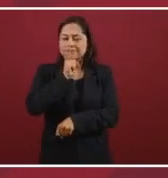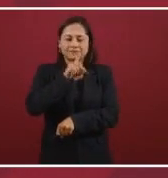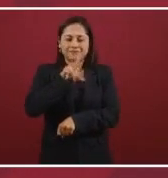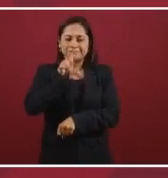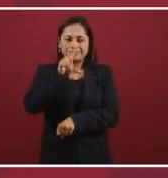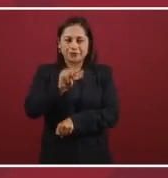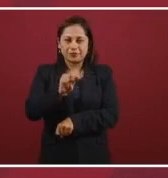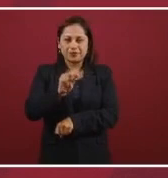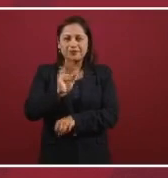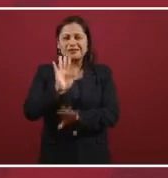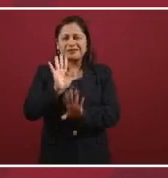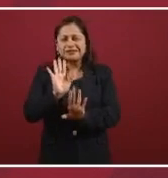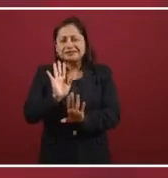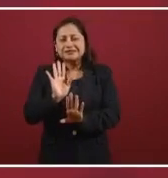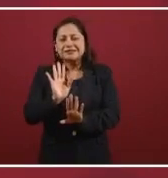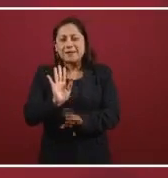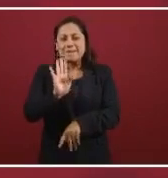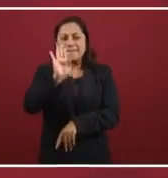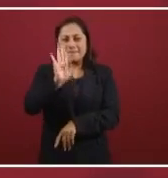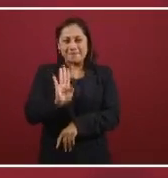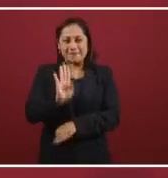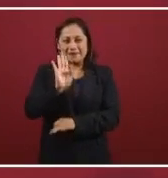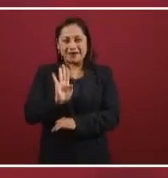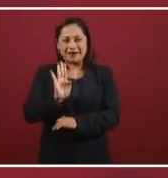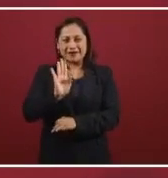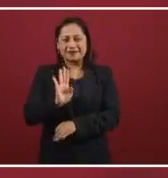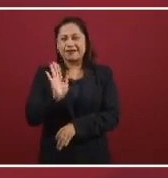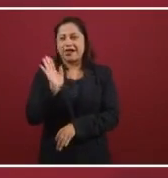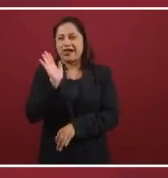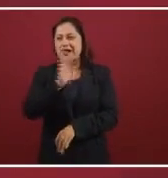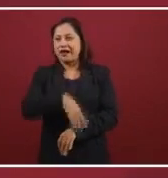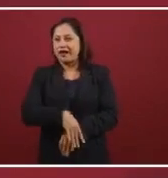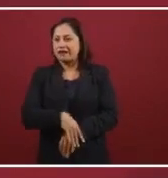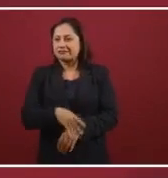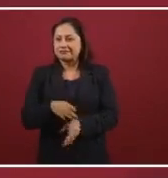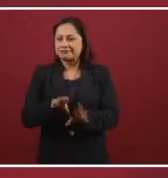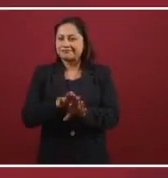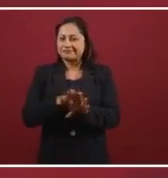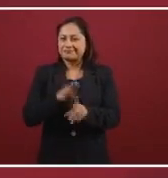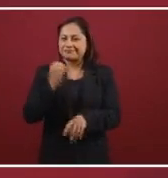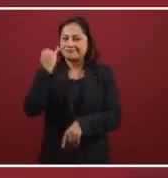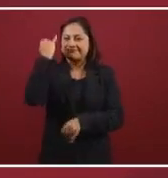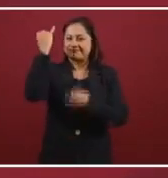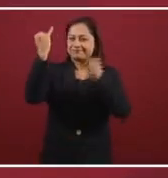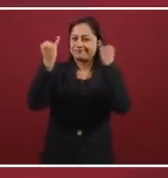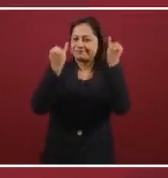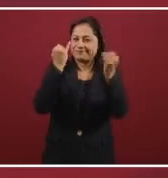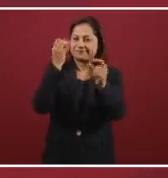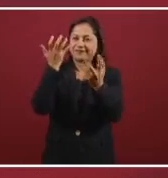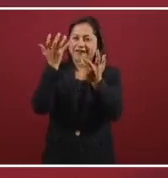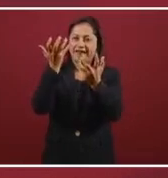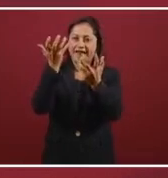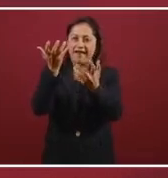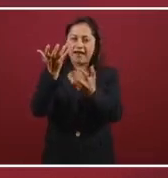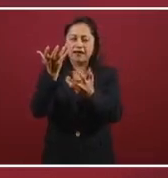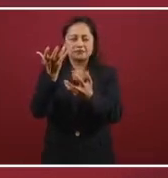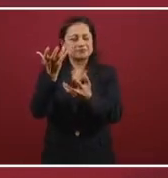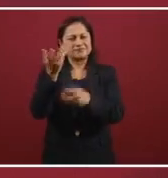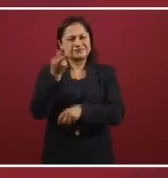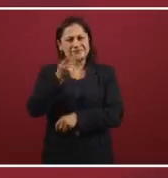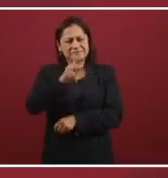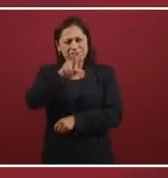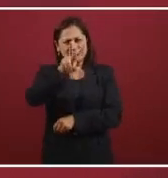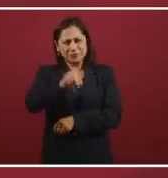idealismo, ingenuidad incluso, pero no, no. Ya en